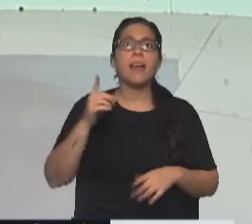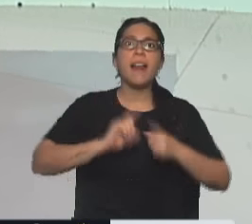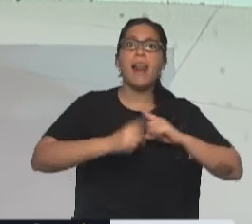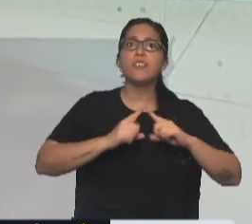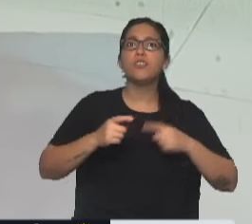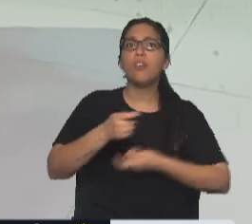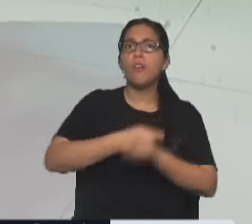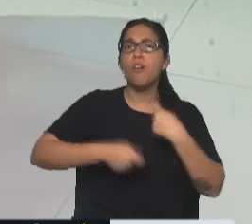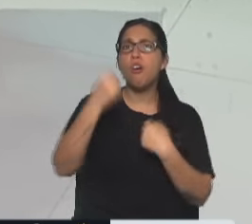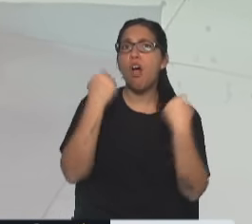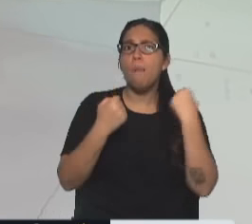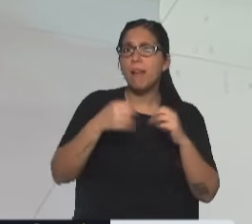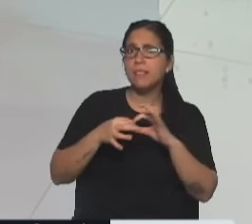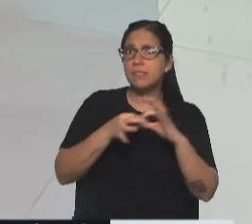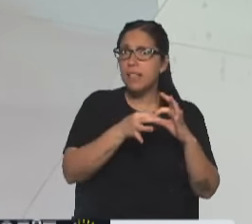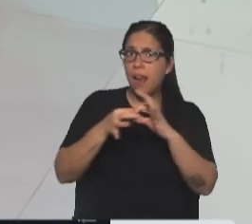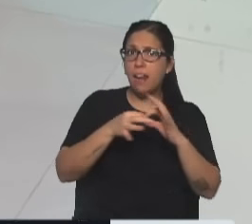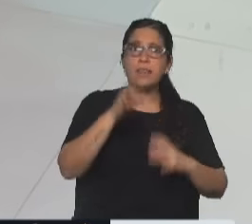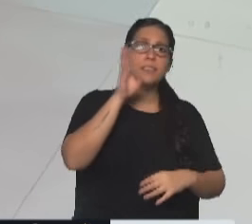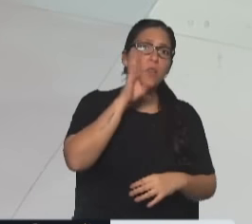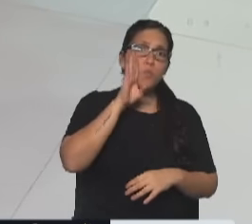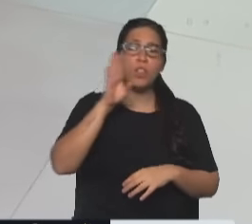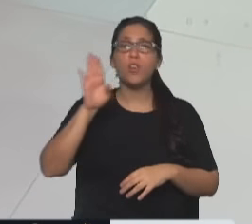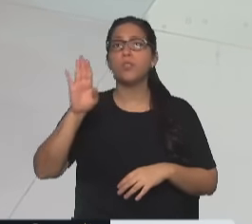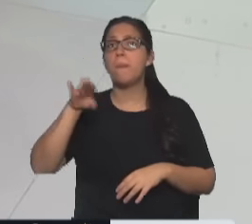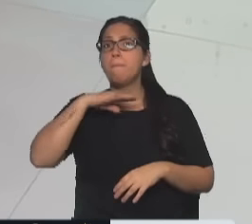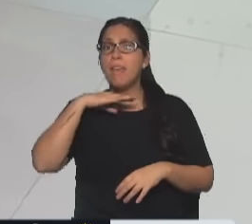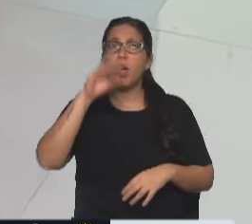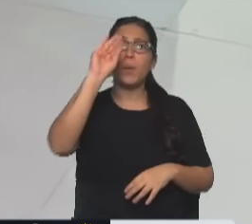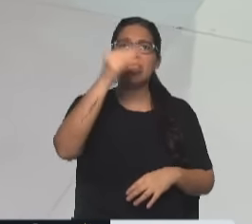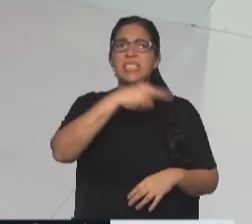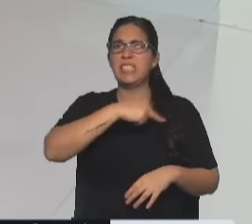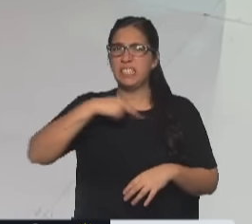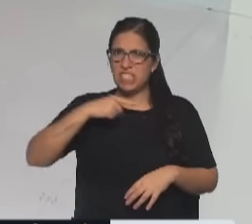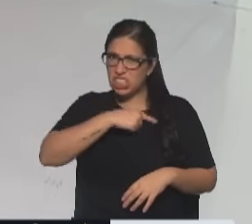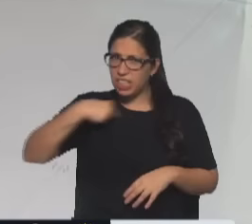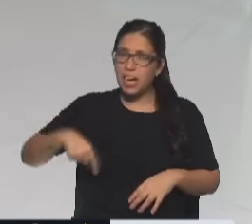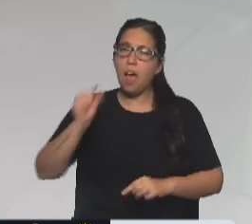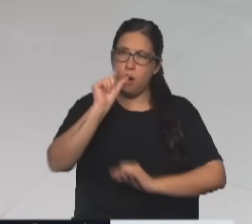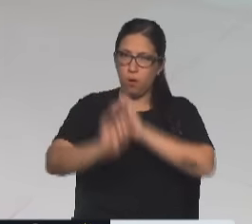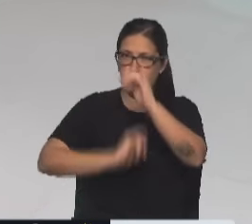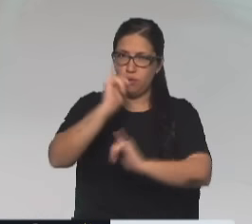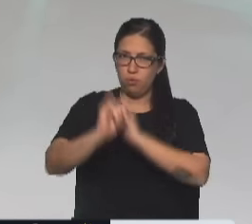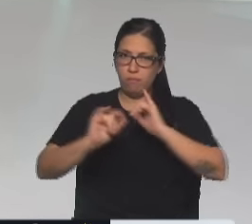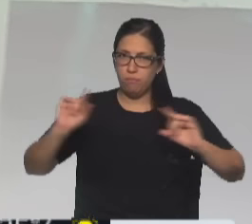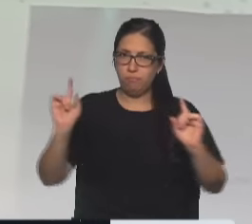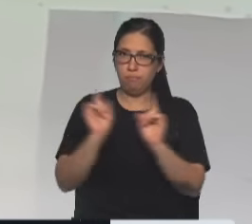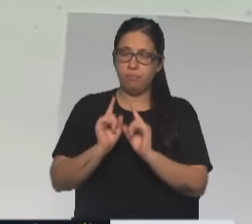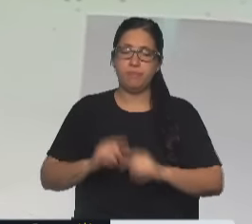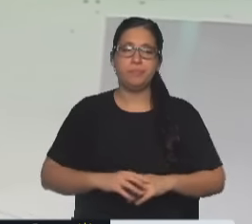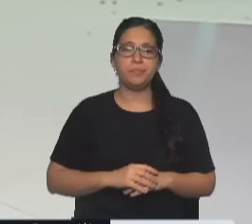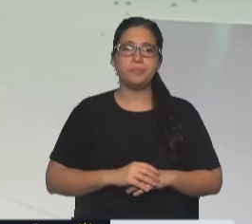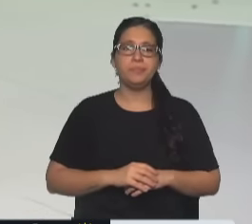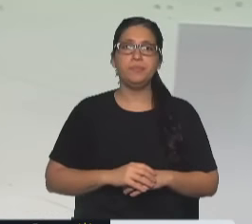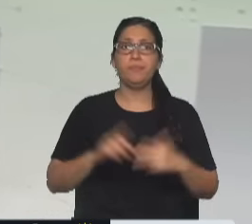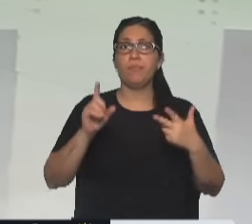comercial entre los Estados Unidos, México, Brasil y China. Se lo estaremos contando en un informe especial. Y ahora nos vamos a